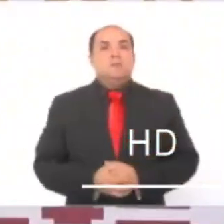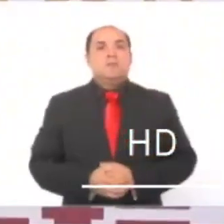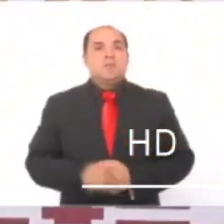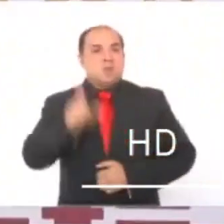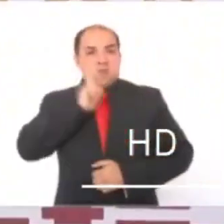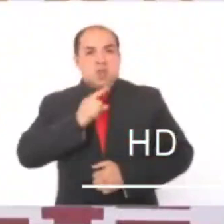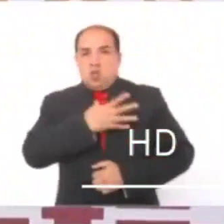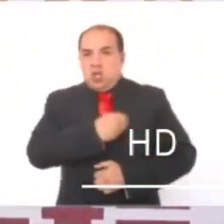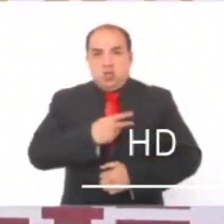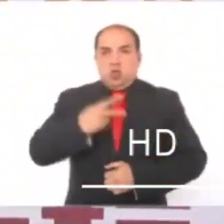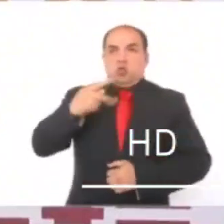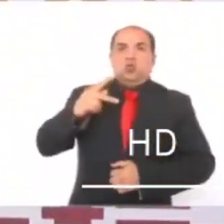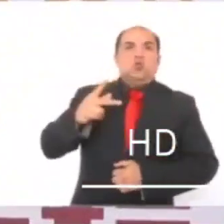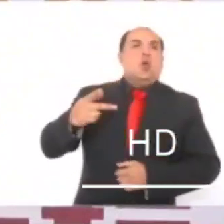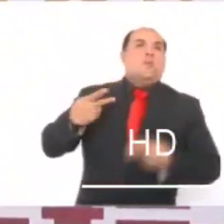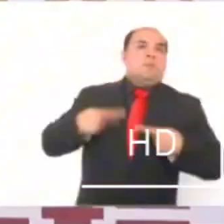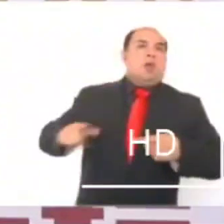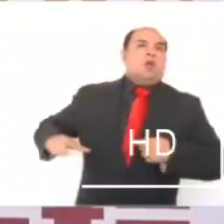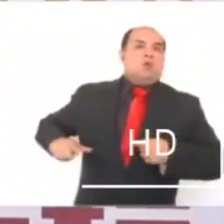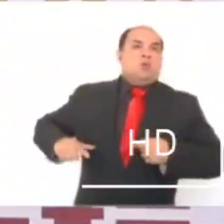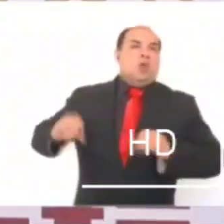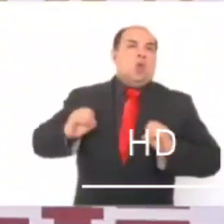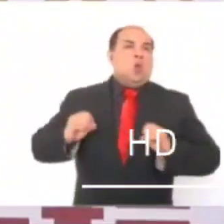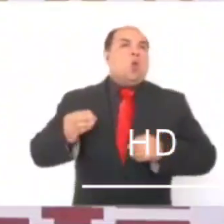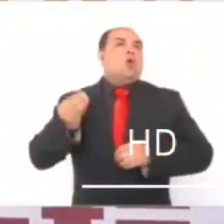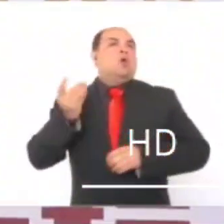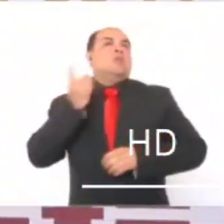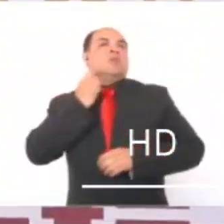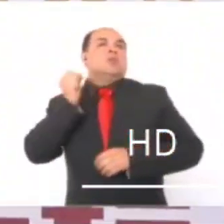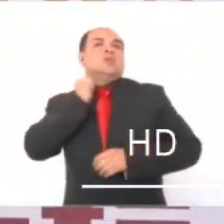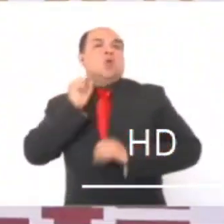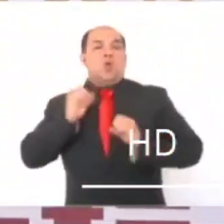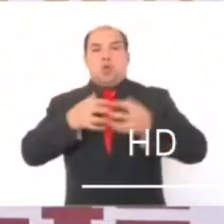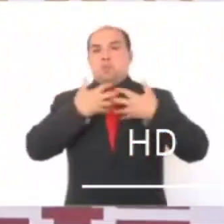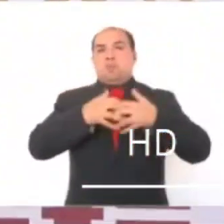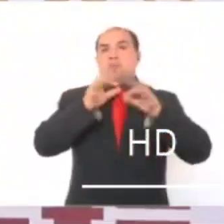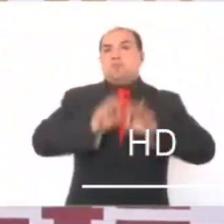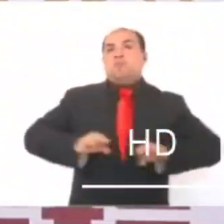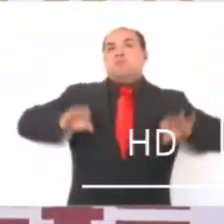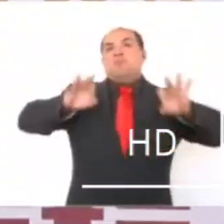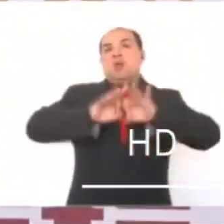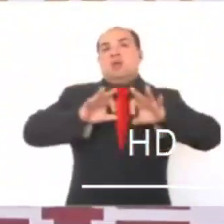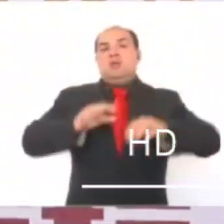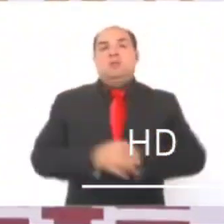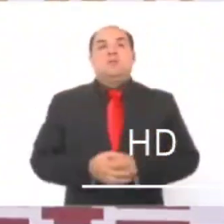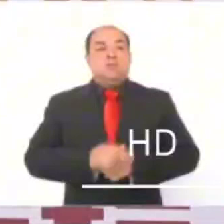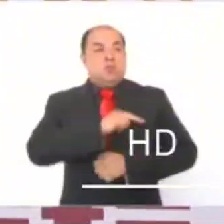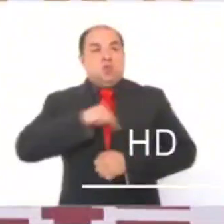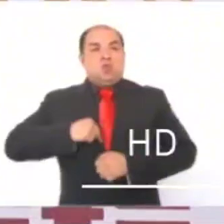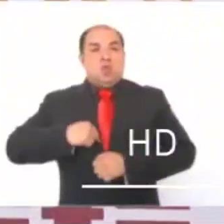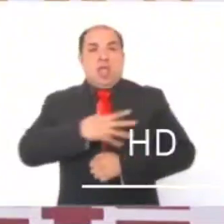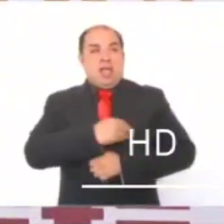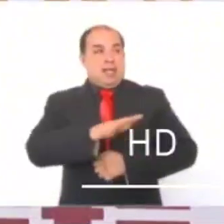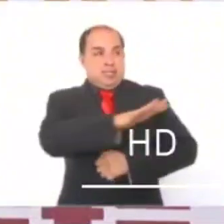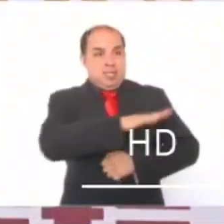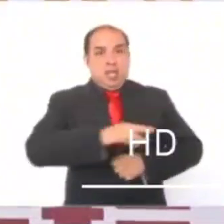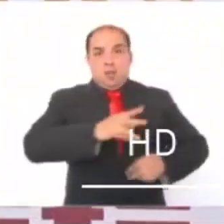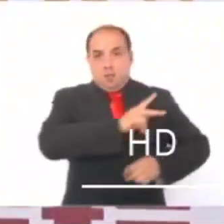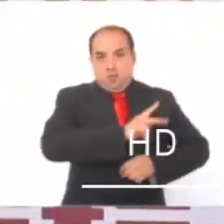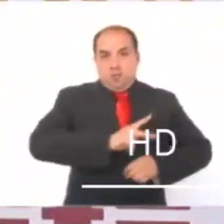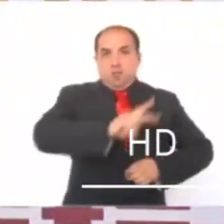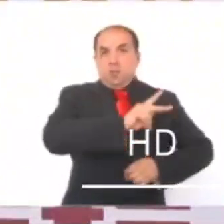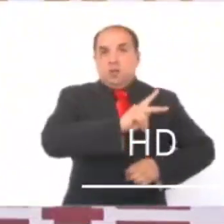somos hijas de un gobernante, legislador o empresario importante, porque somos hijas del pueblo y